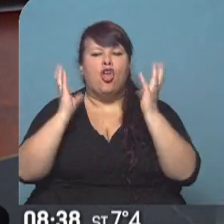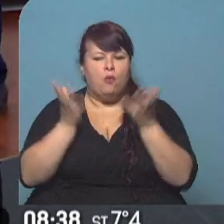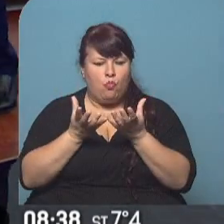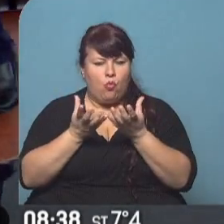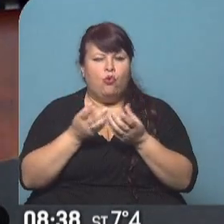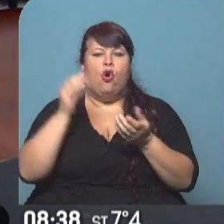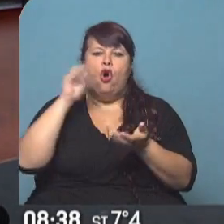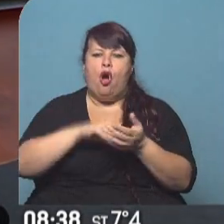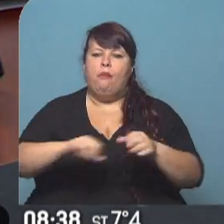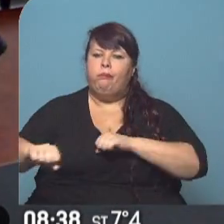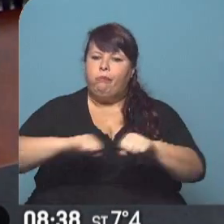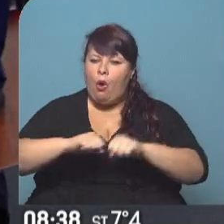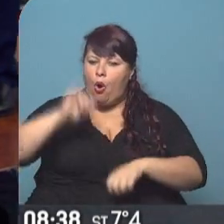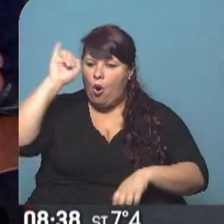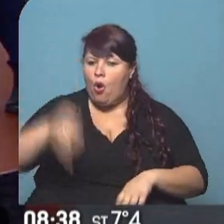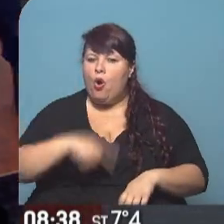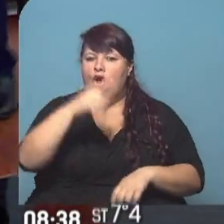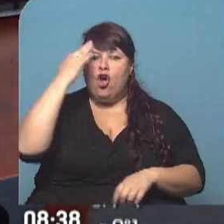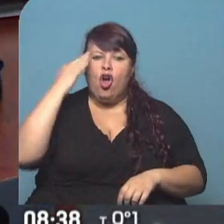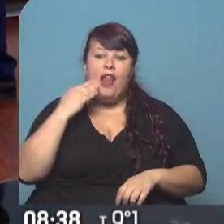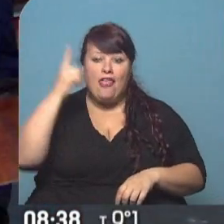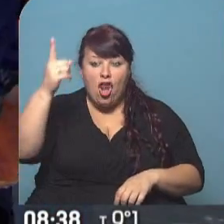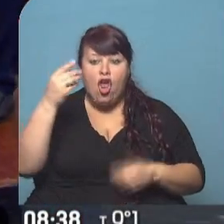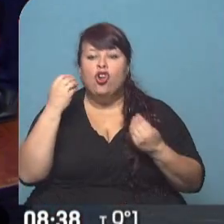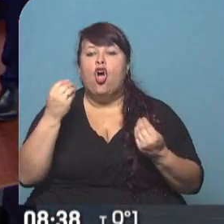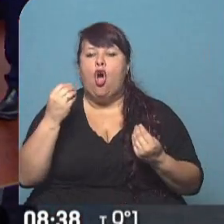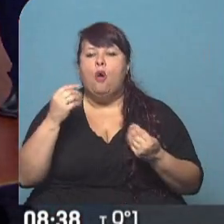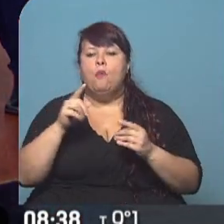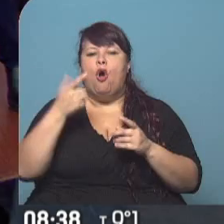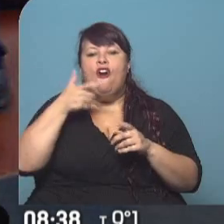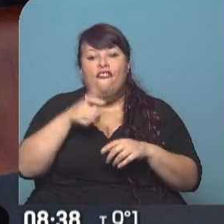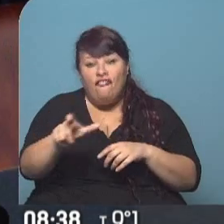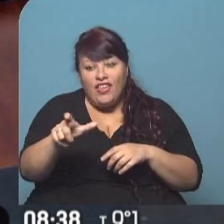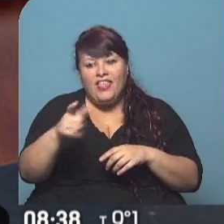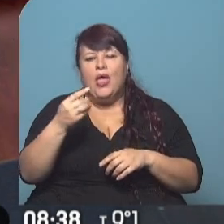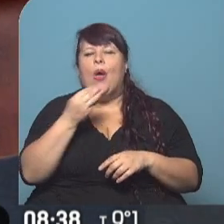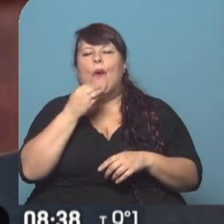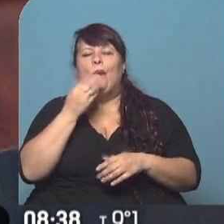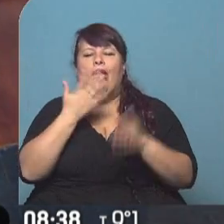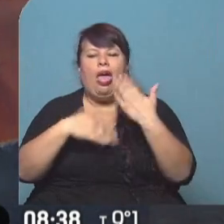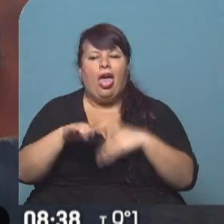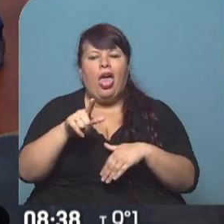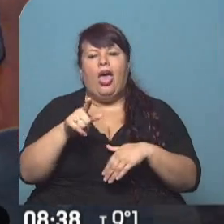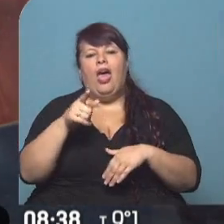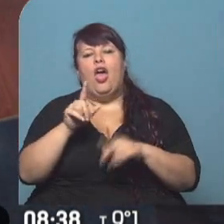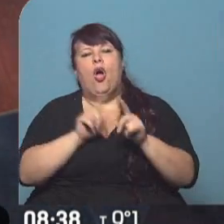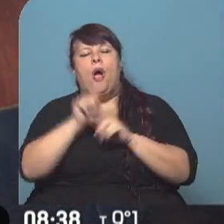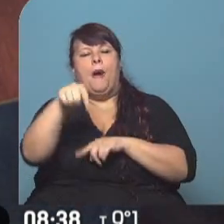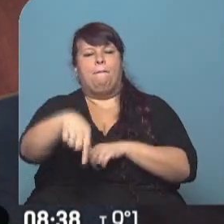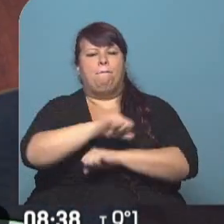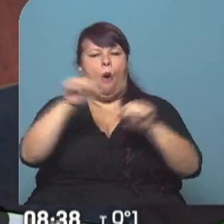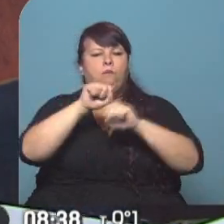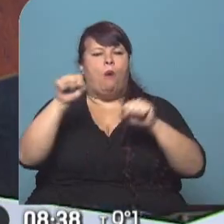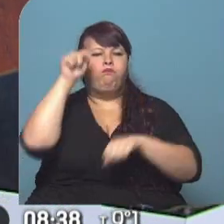Una nueva provocación por parte de Corea del Norte fue a través de un video donde simula una invasión y un